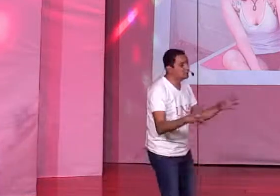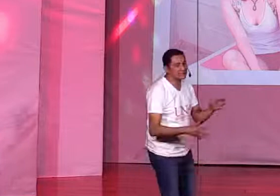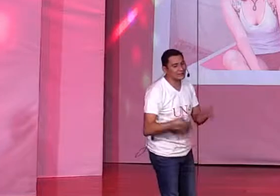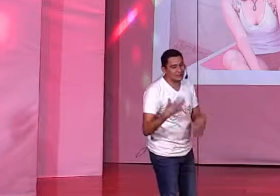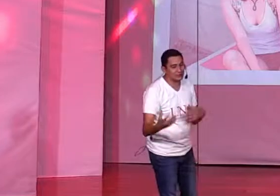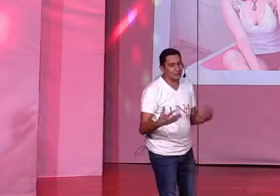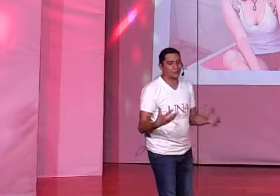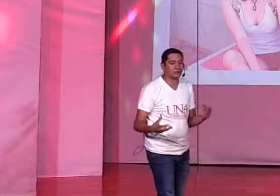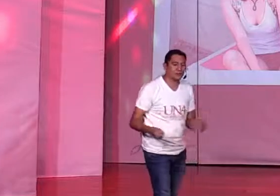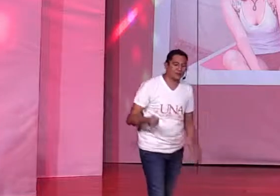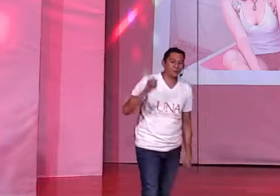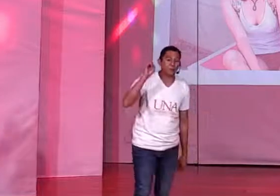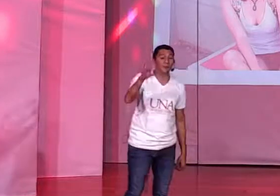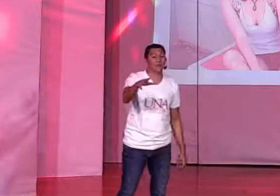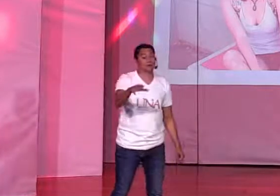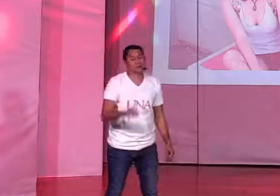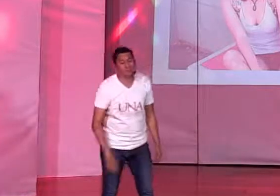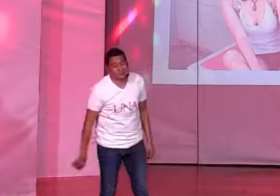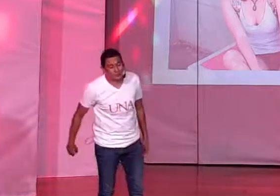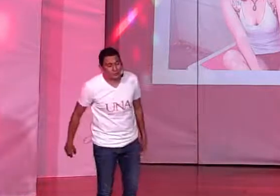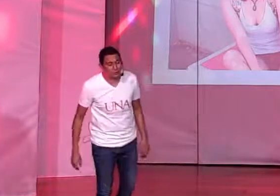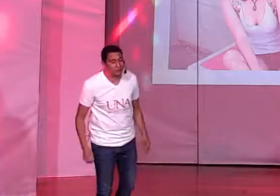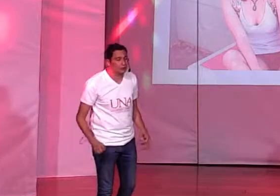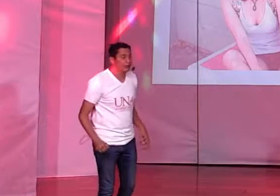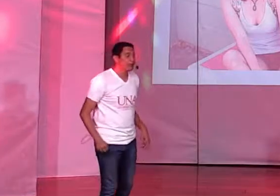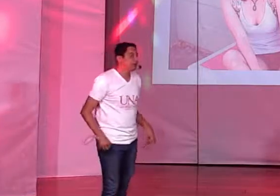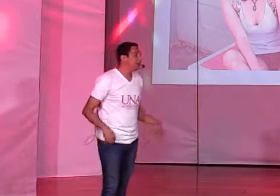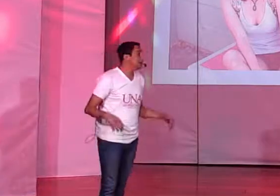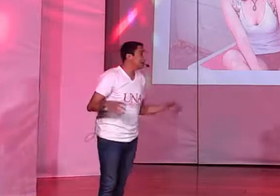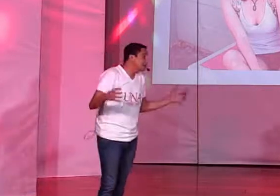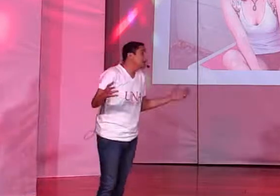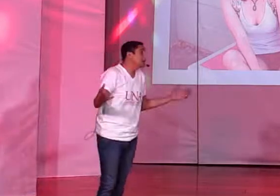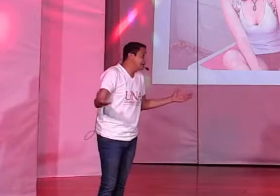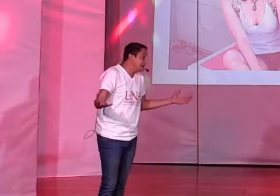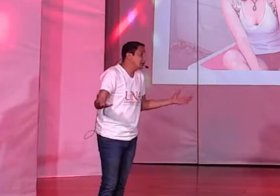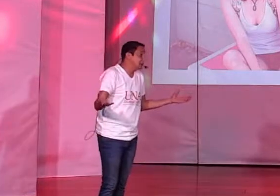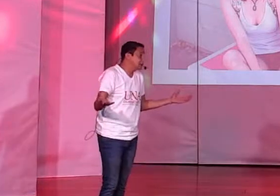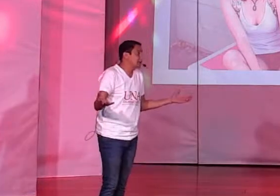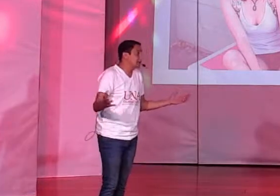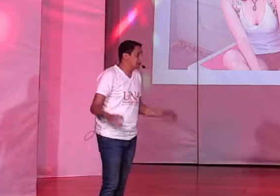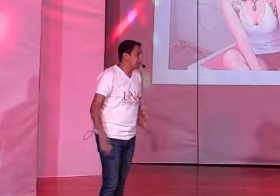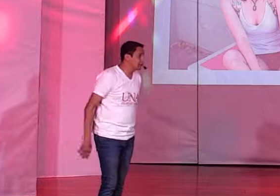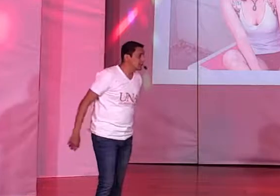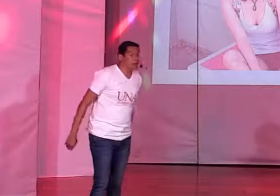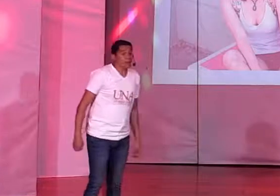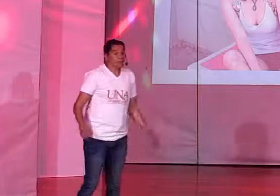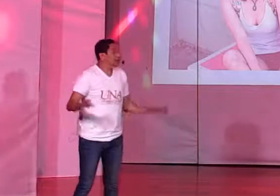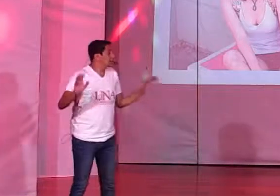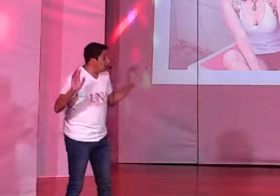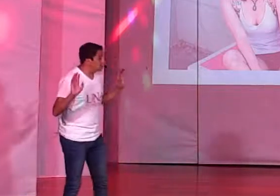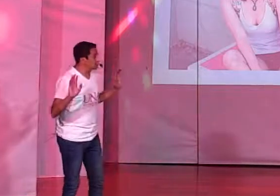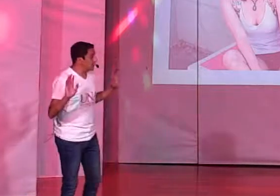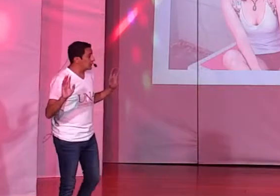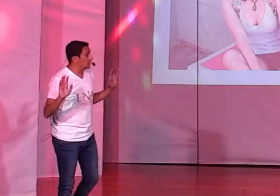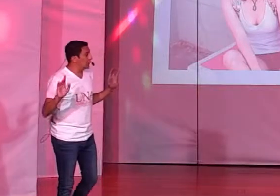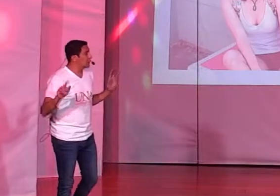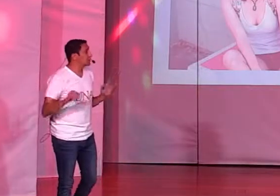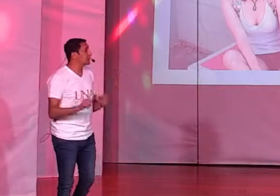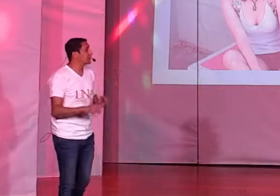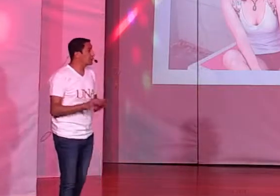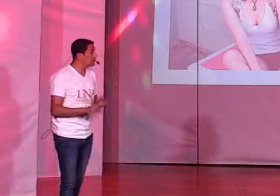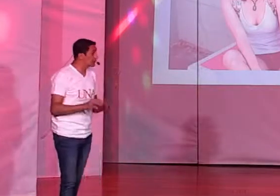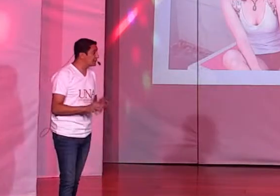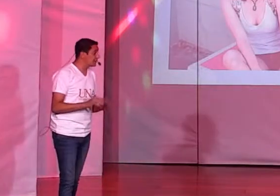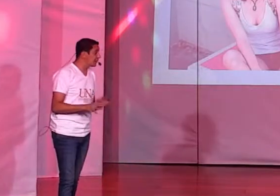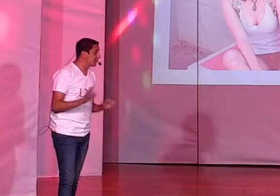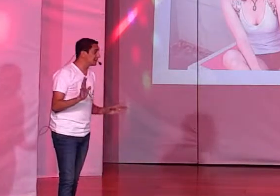algunos nombres de interacción entre ustedes, comentarios que nos están poniendo. Preguntas, pueden preguntar ahí, amigo, ¿verdad? Preguntar. Y todo. Sí. Tenemos algunos premios, ¿verdad? Entonces